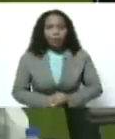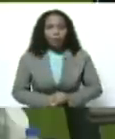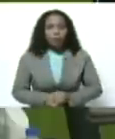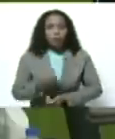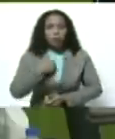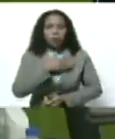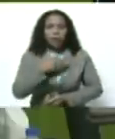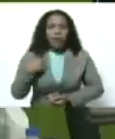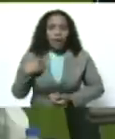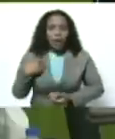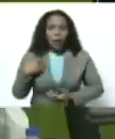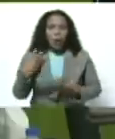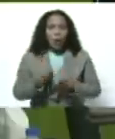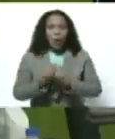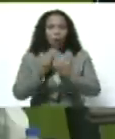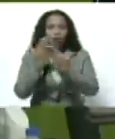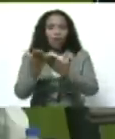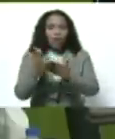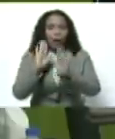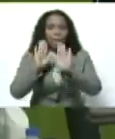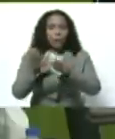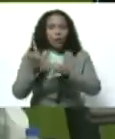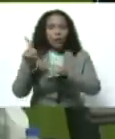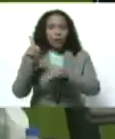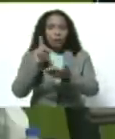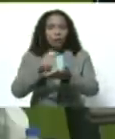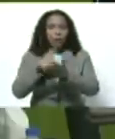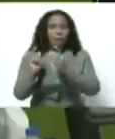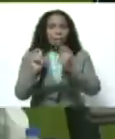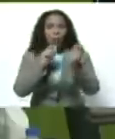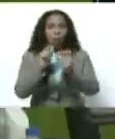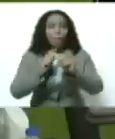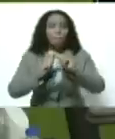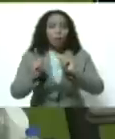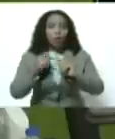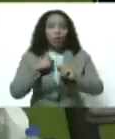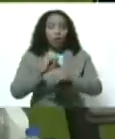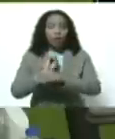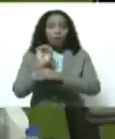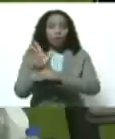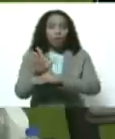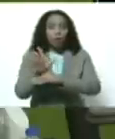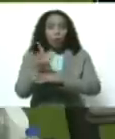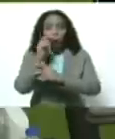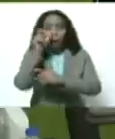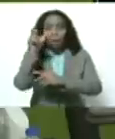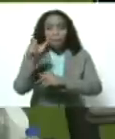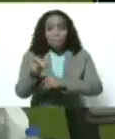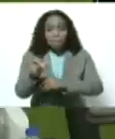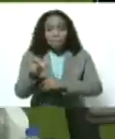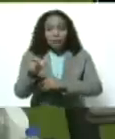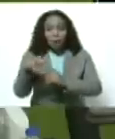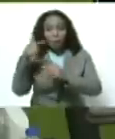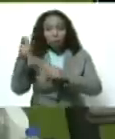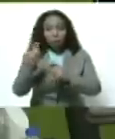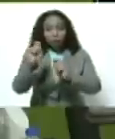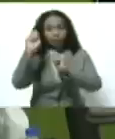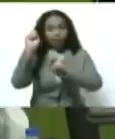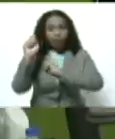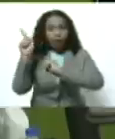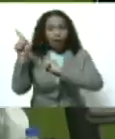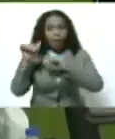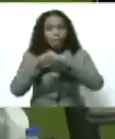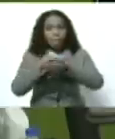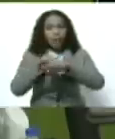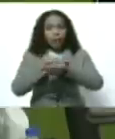Quisiera estar con ustedes físicamente allí para participar en esos debates, pero he enviado al honorable Regional Usher, quien es el ministro